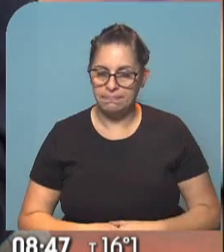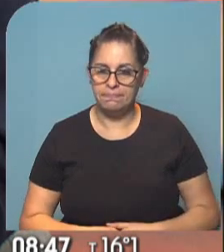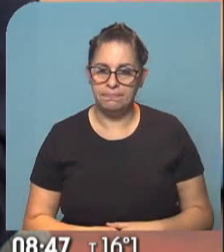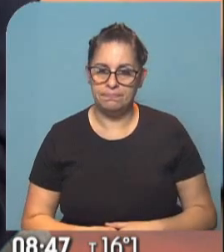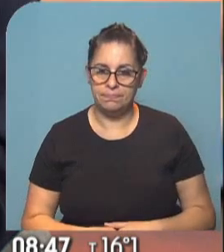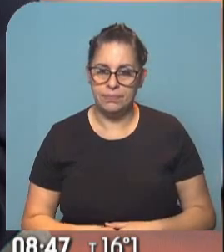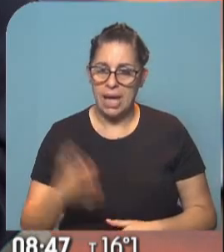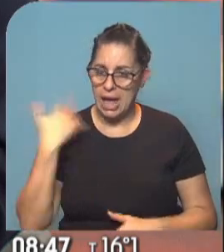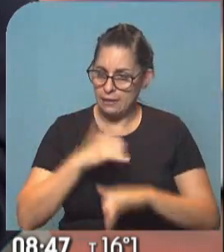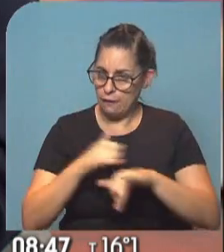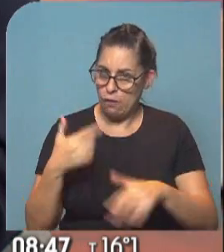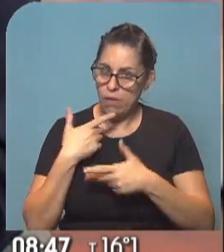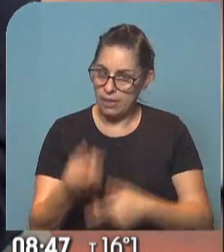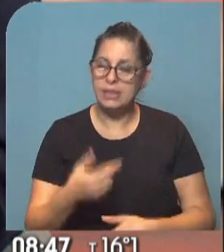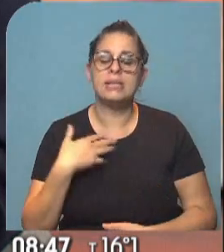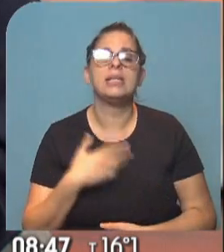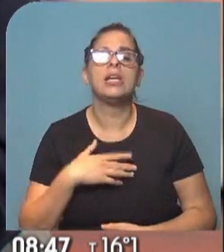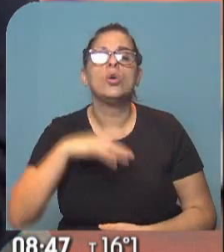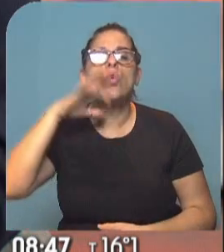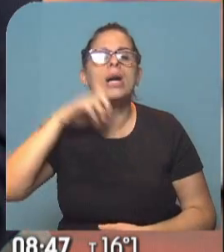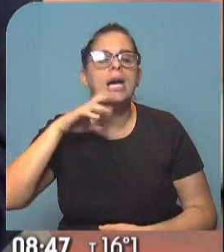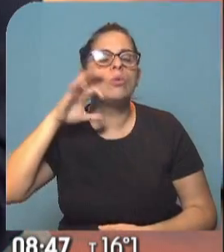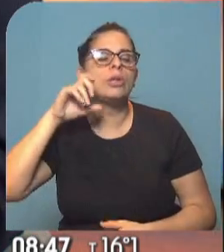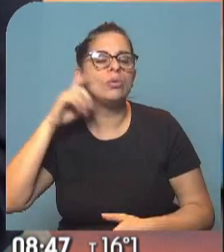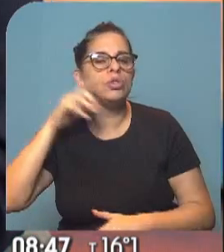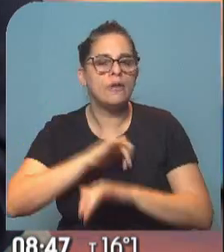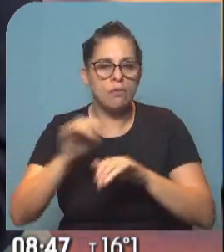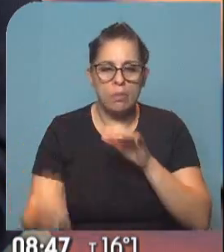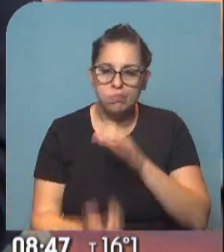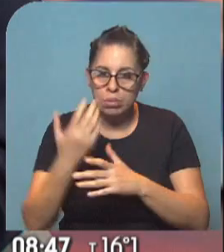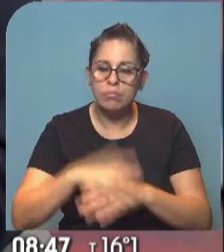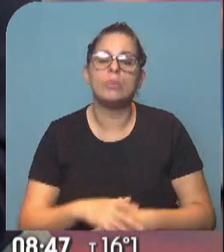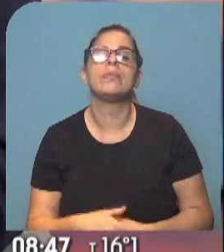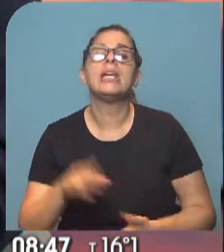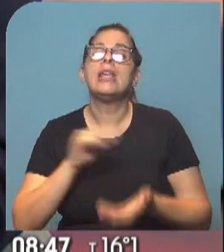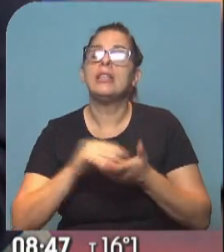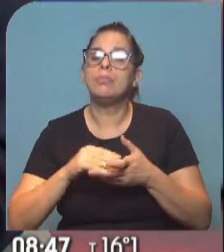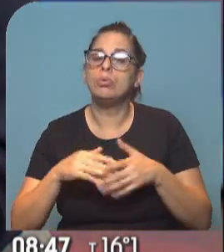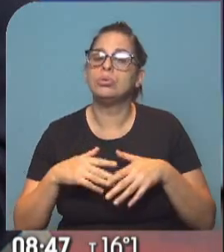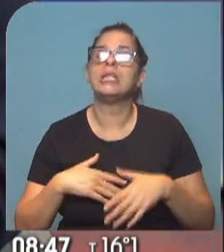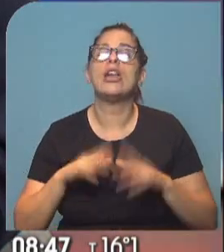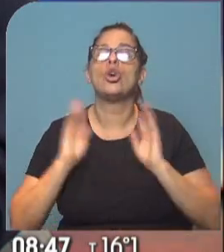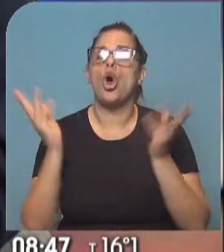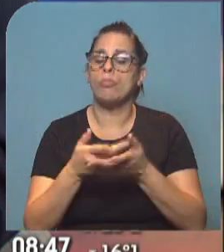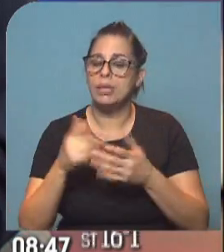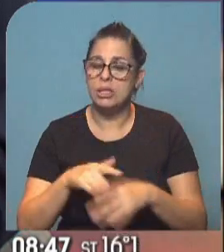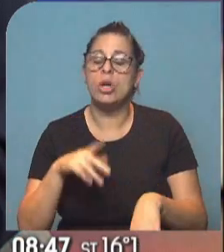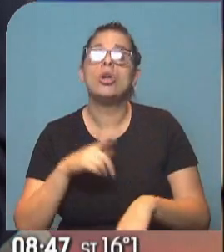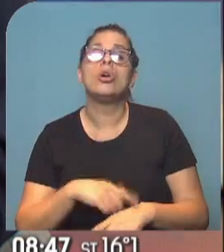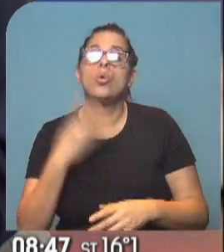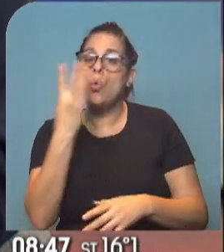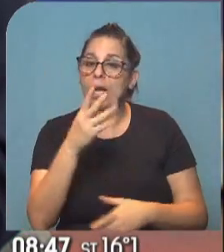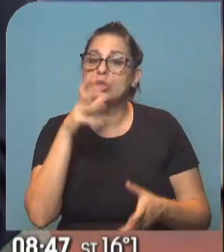ay lo decía el informe elaborado por juan carlos morbiducci plenario de comisiones en la cámara diputado seis y media de la tarde cuatro son las comisiones